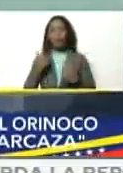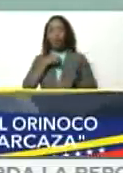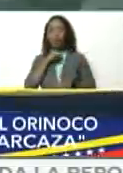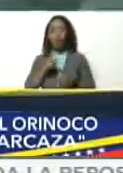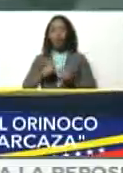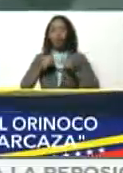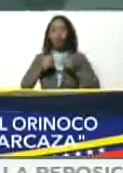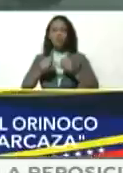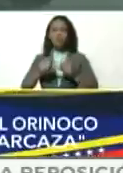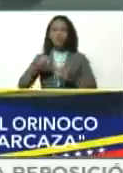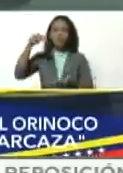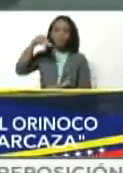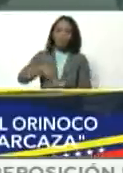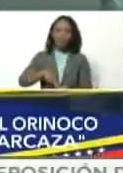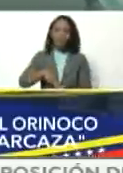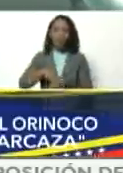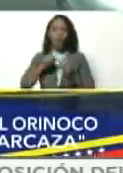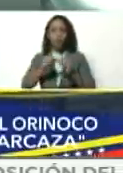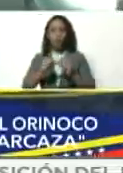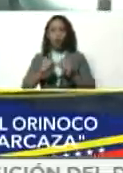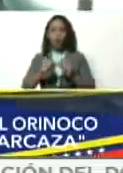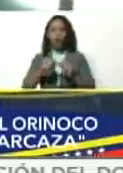pies firmes y nos mantendremos y